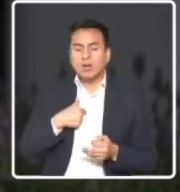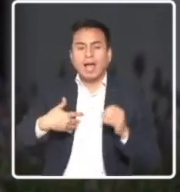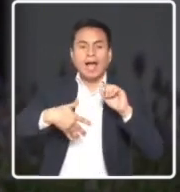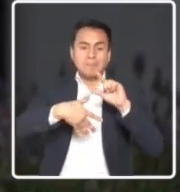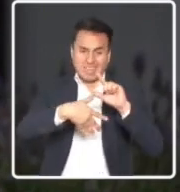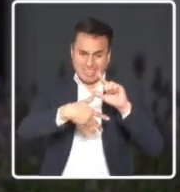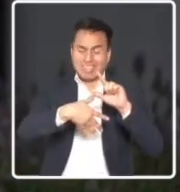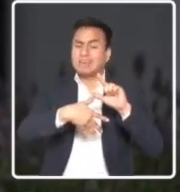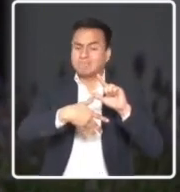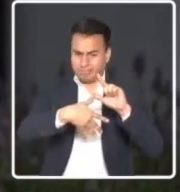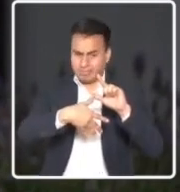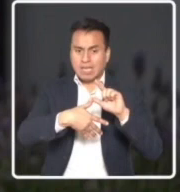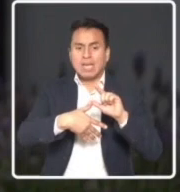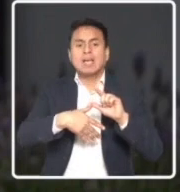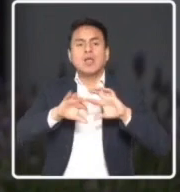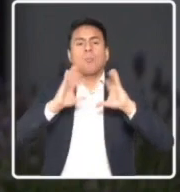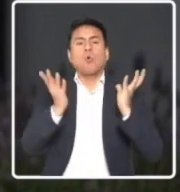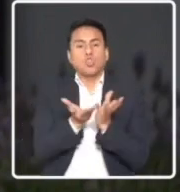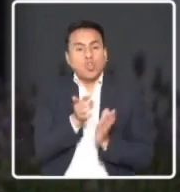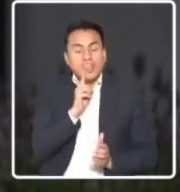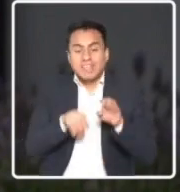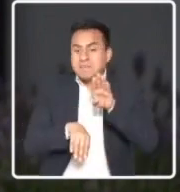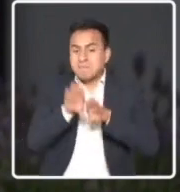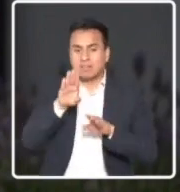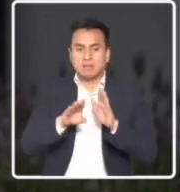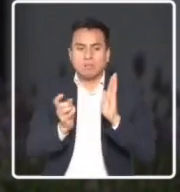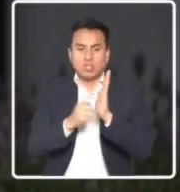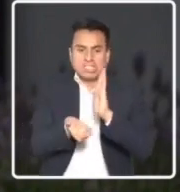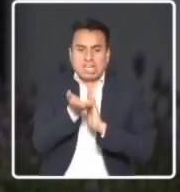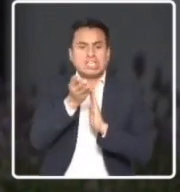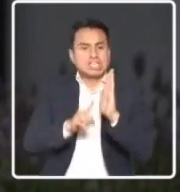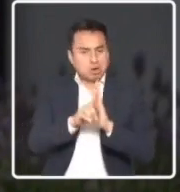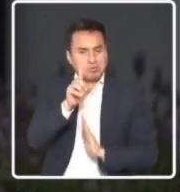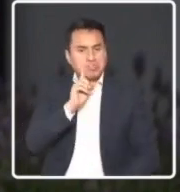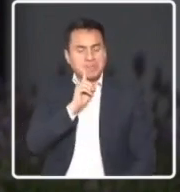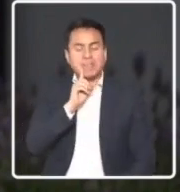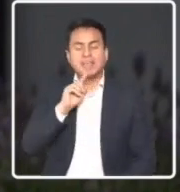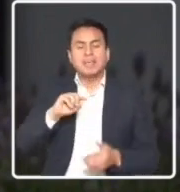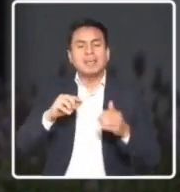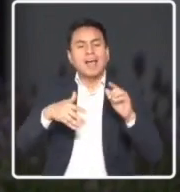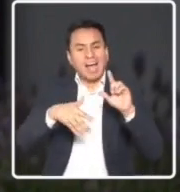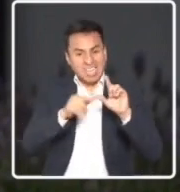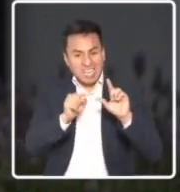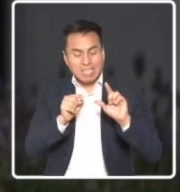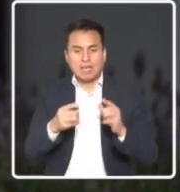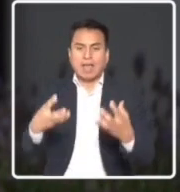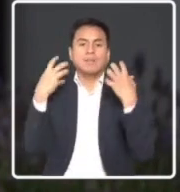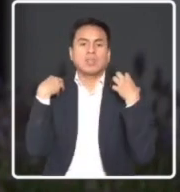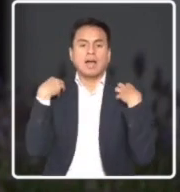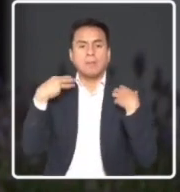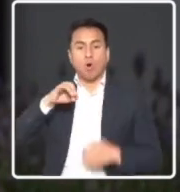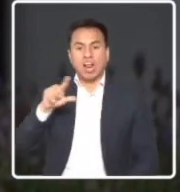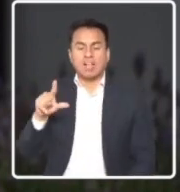América Latina es la región del mundo que tiene el mayor potencial de desarrollo, y es la nación del mundo que hoy tiene una responsabilidad